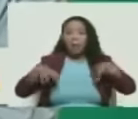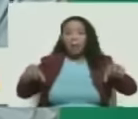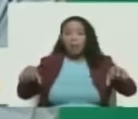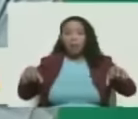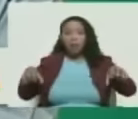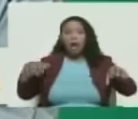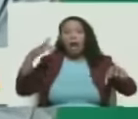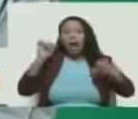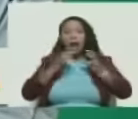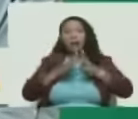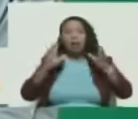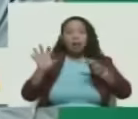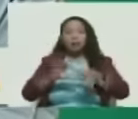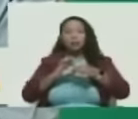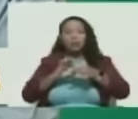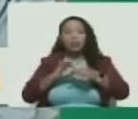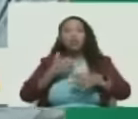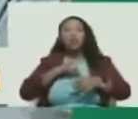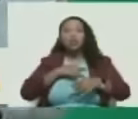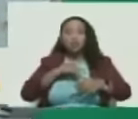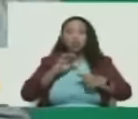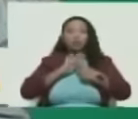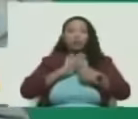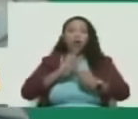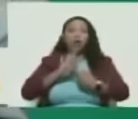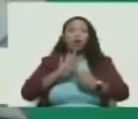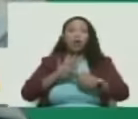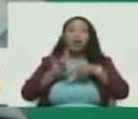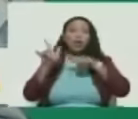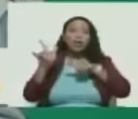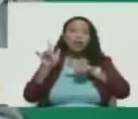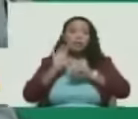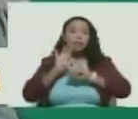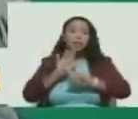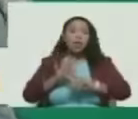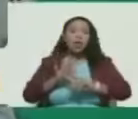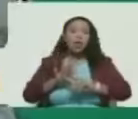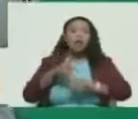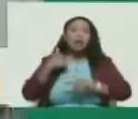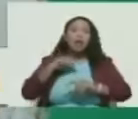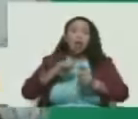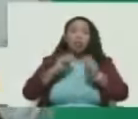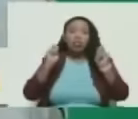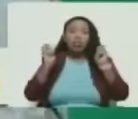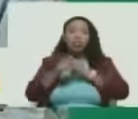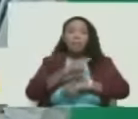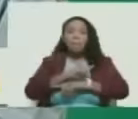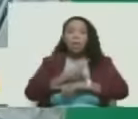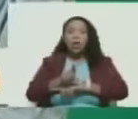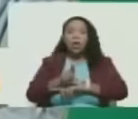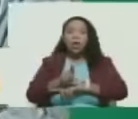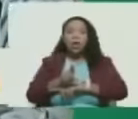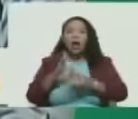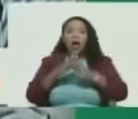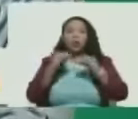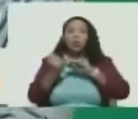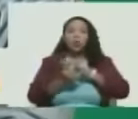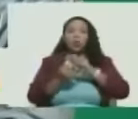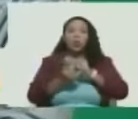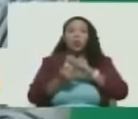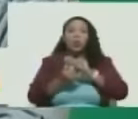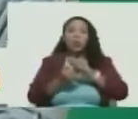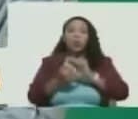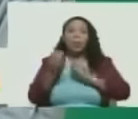Tenemos una gran unidad y la vamos a manifestar. Y esa manifestación de unidad tiene que convertirse en un mandato a todas las instituciones